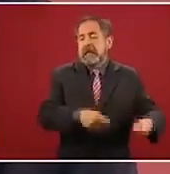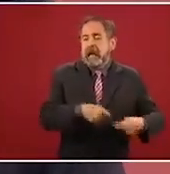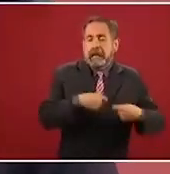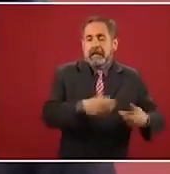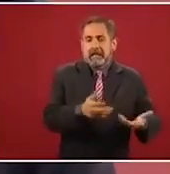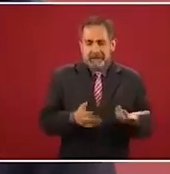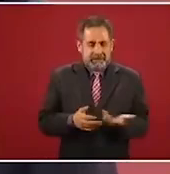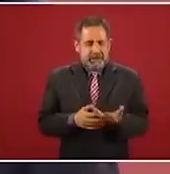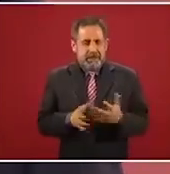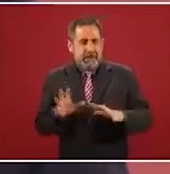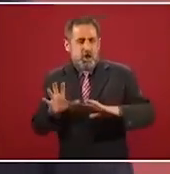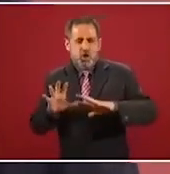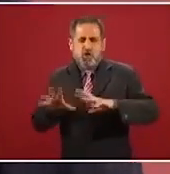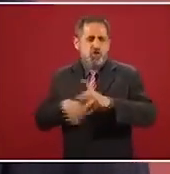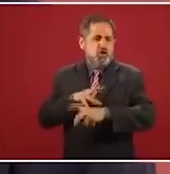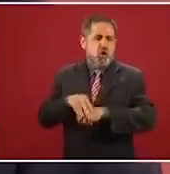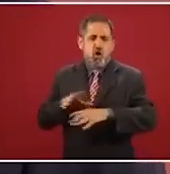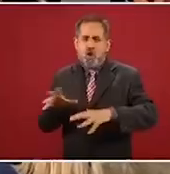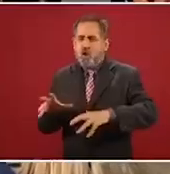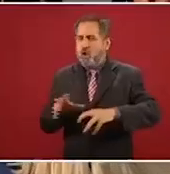o sea, privatizar.